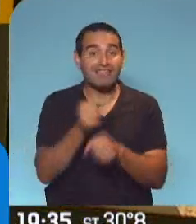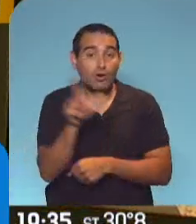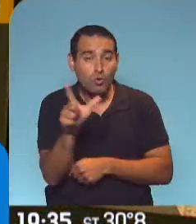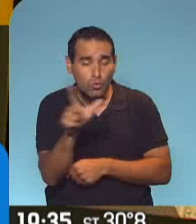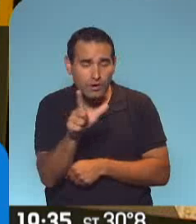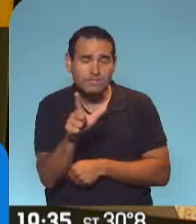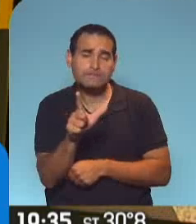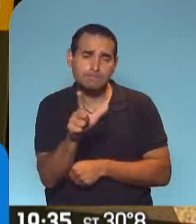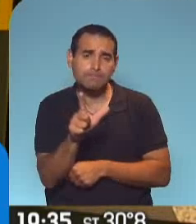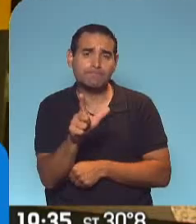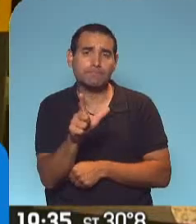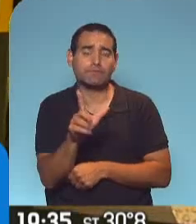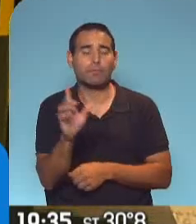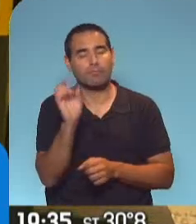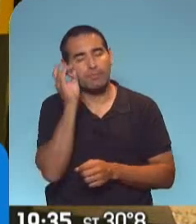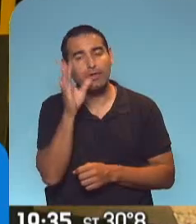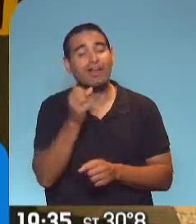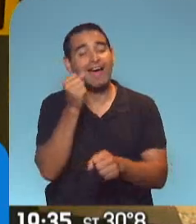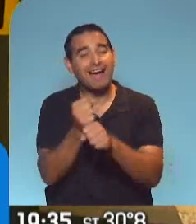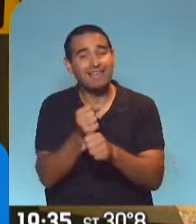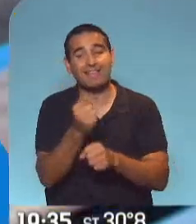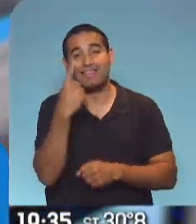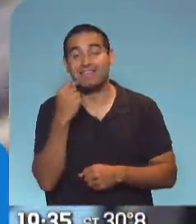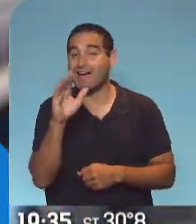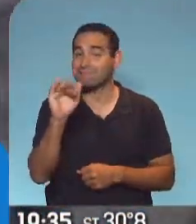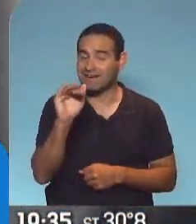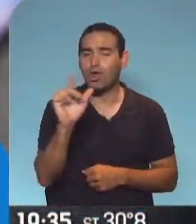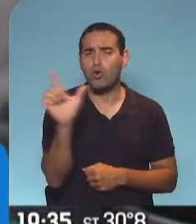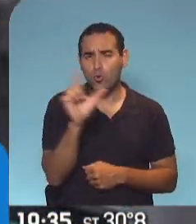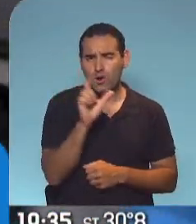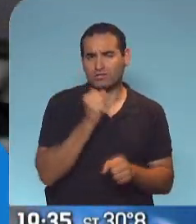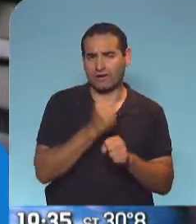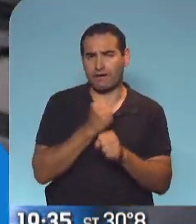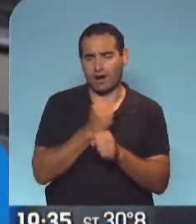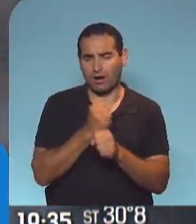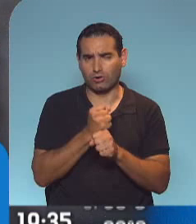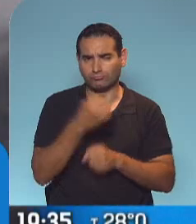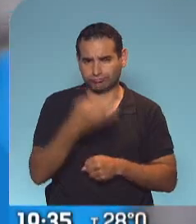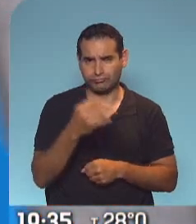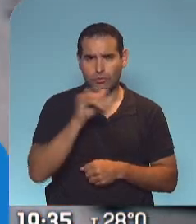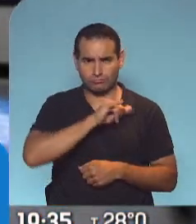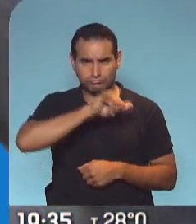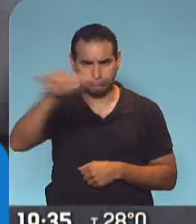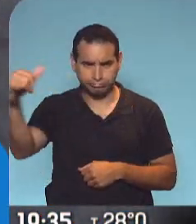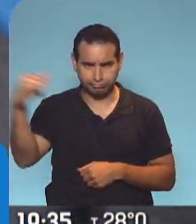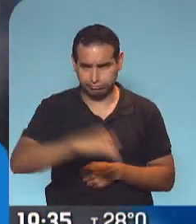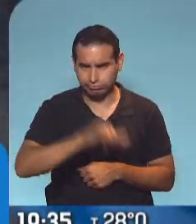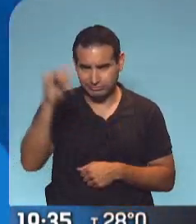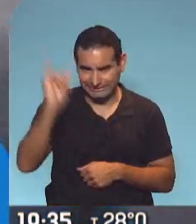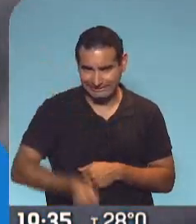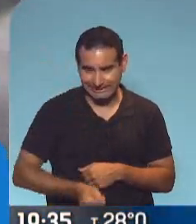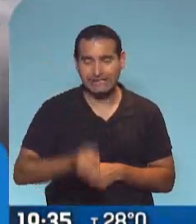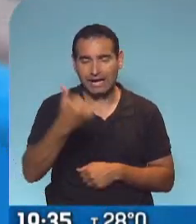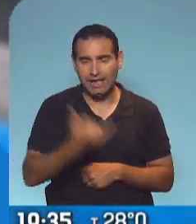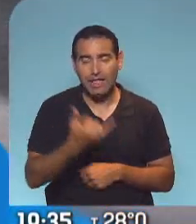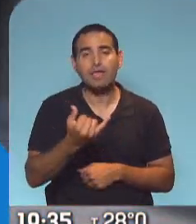vamos a estar, hasta el día martes, lunes inclusive vamos a estar trabajando, efectivamente van a estar volando y operando las aerolíneas para